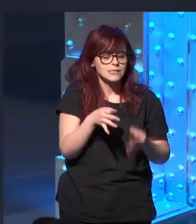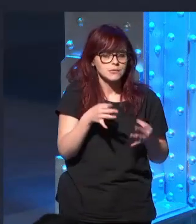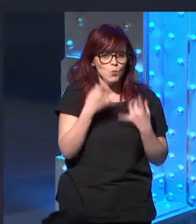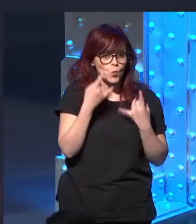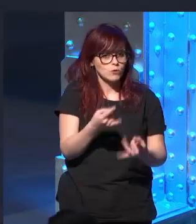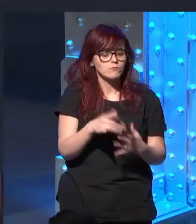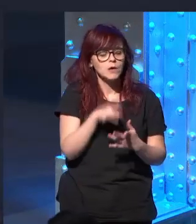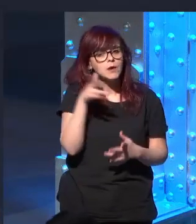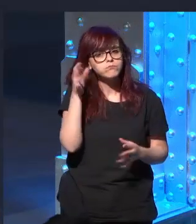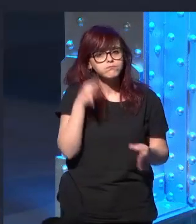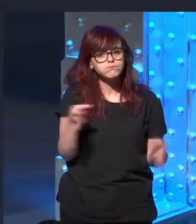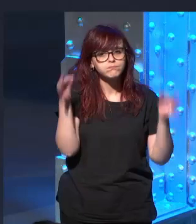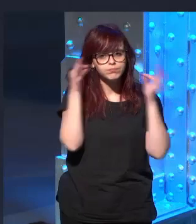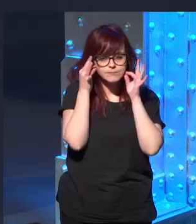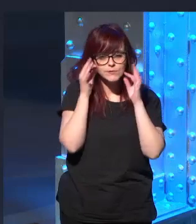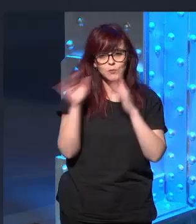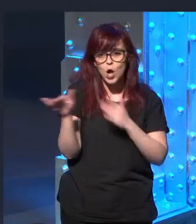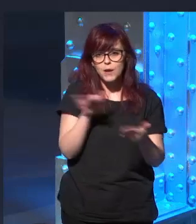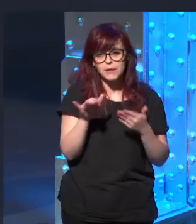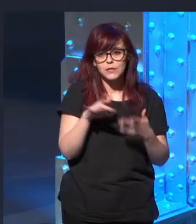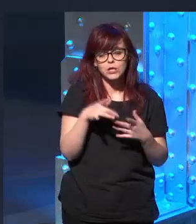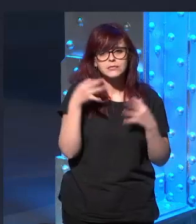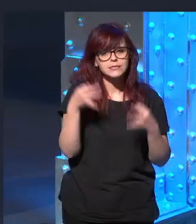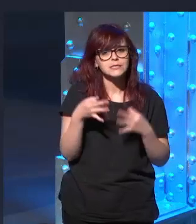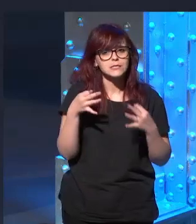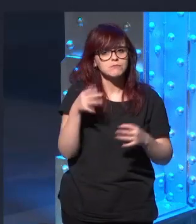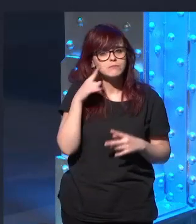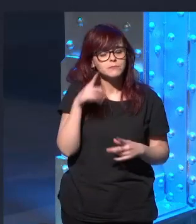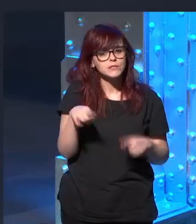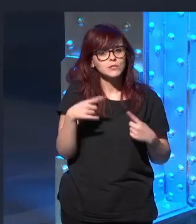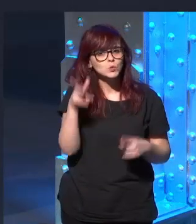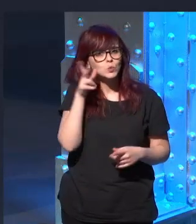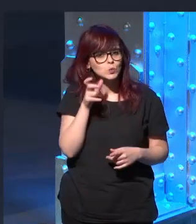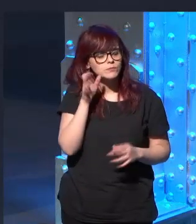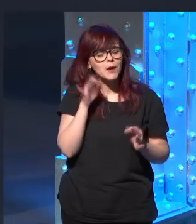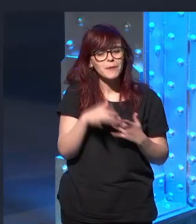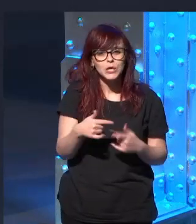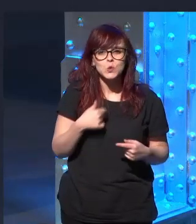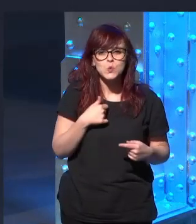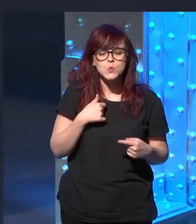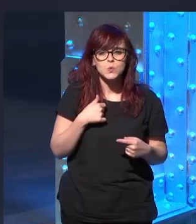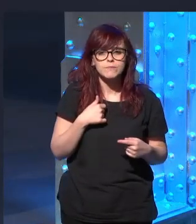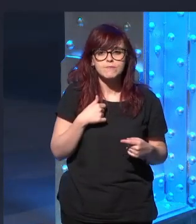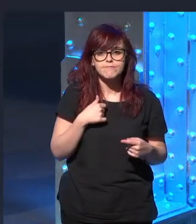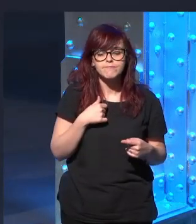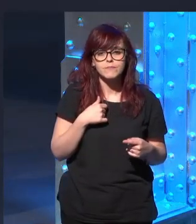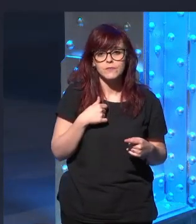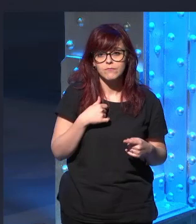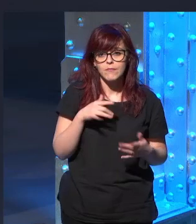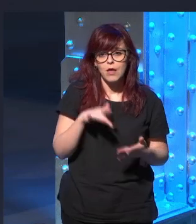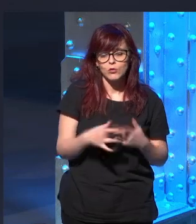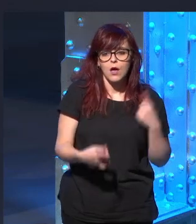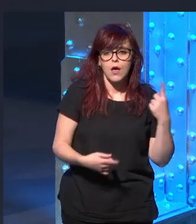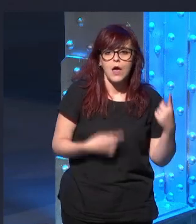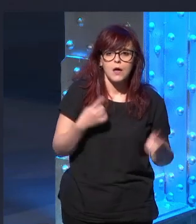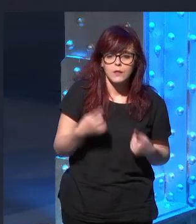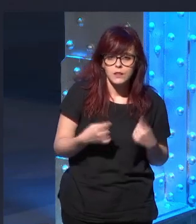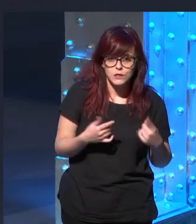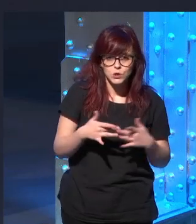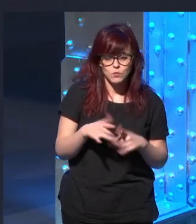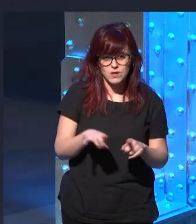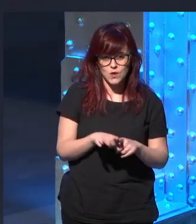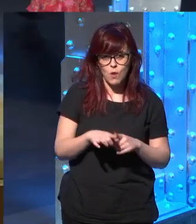esos libros, entonces con lo cual claro. no recuerdo, sí. A mí es que en ese sentido a mí me pasa que yo como